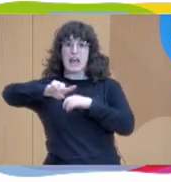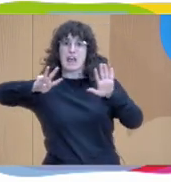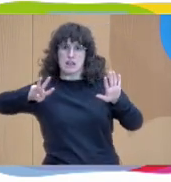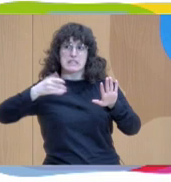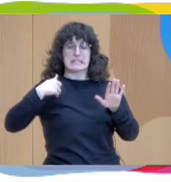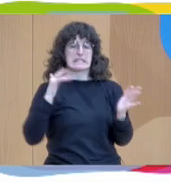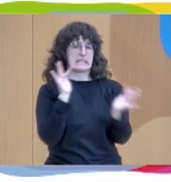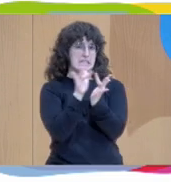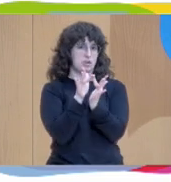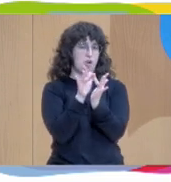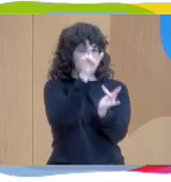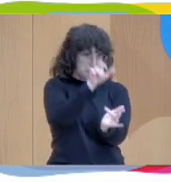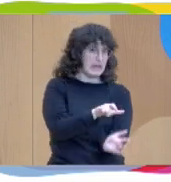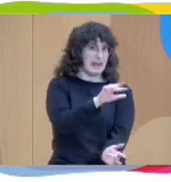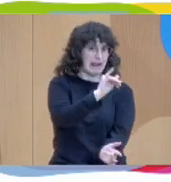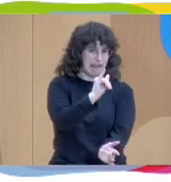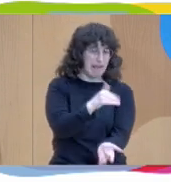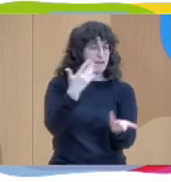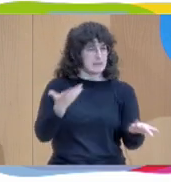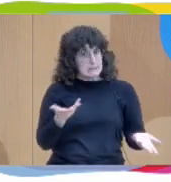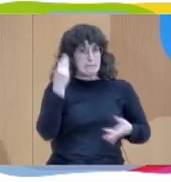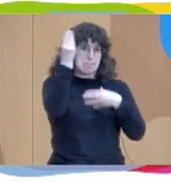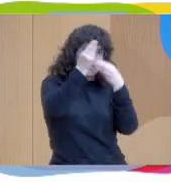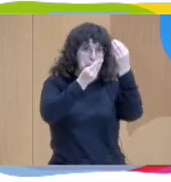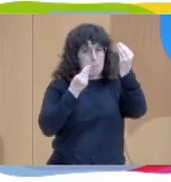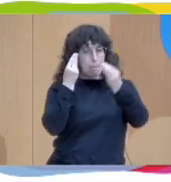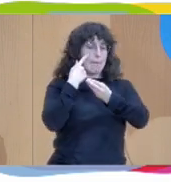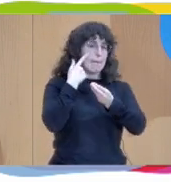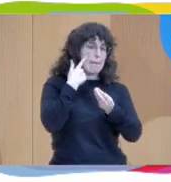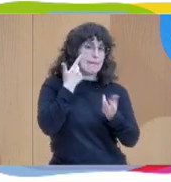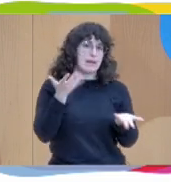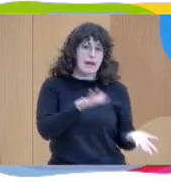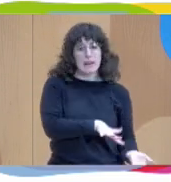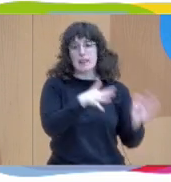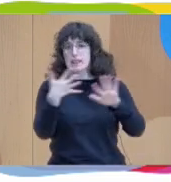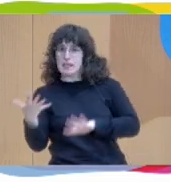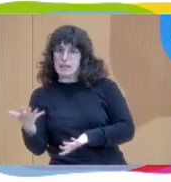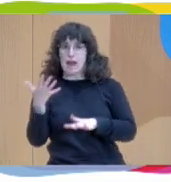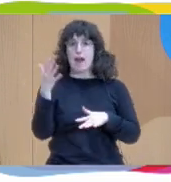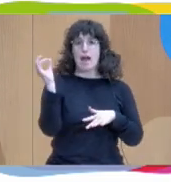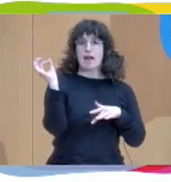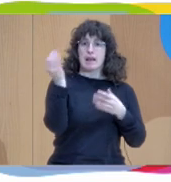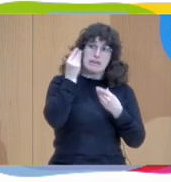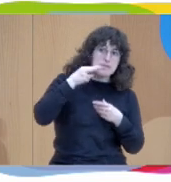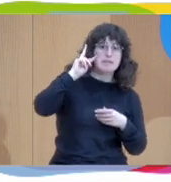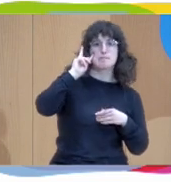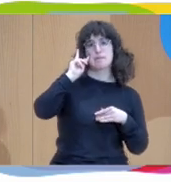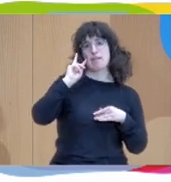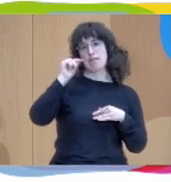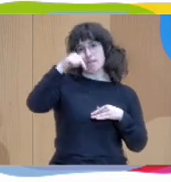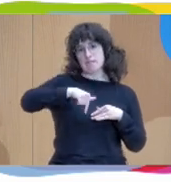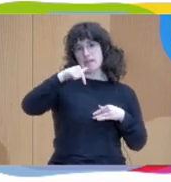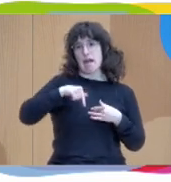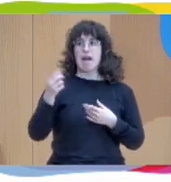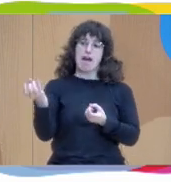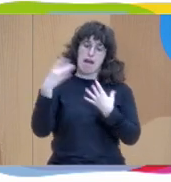un esbozo sobre cómo eh poder eh trasladar aprender de estas experiencias y trasladarlas aquí a a nuestra